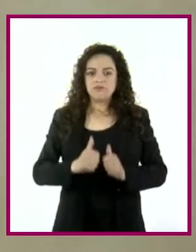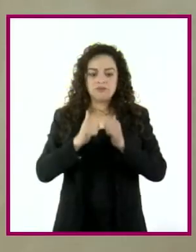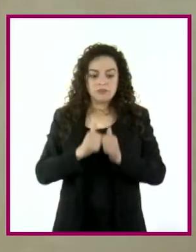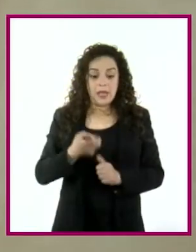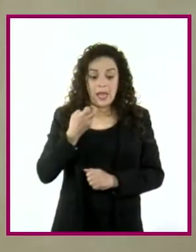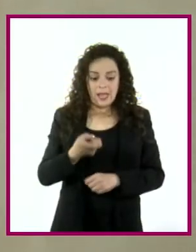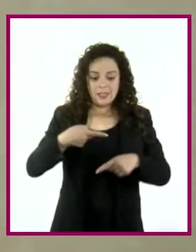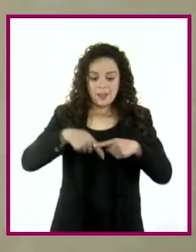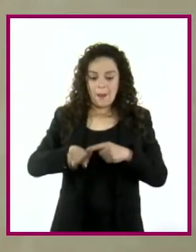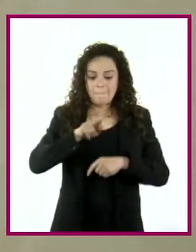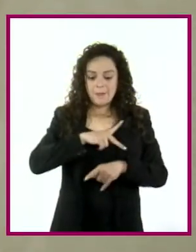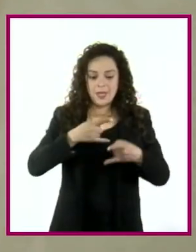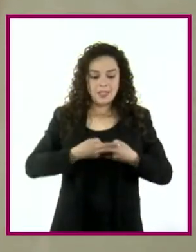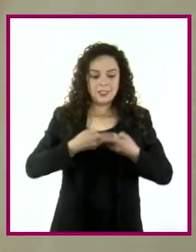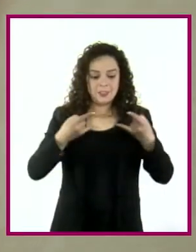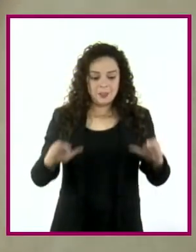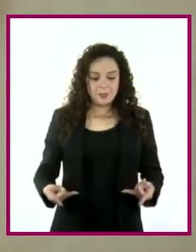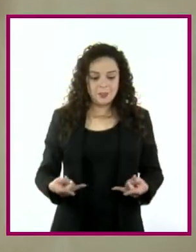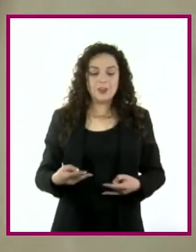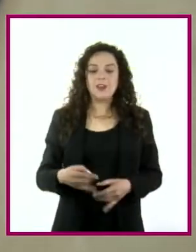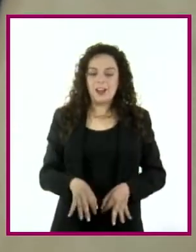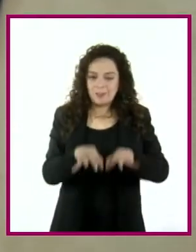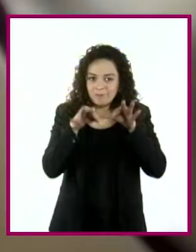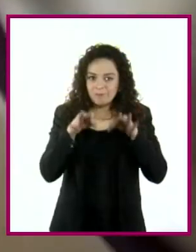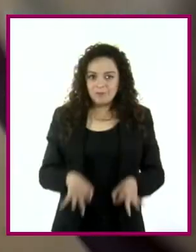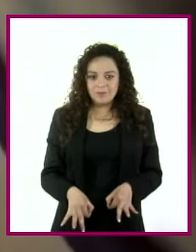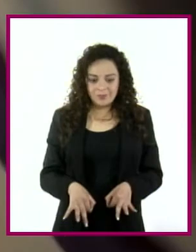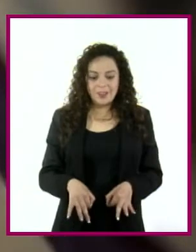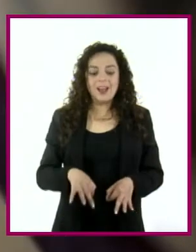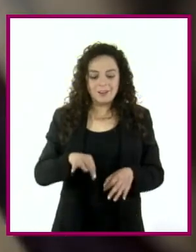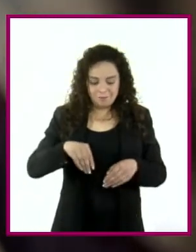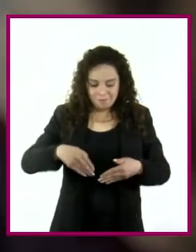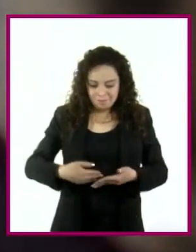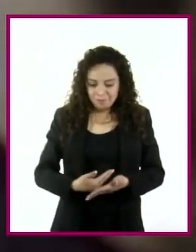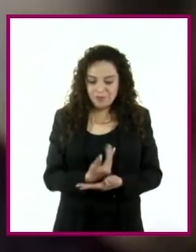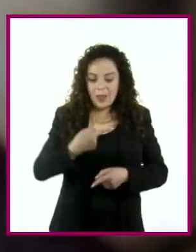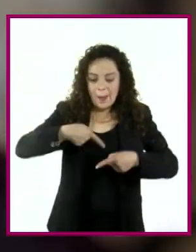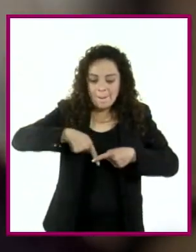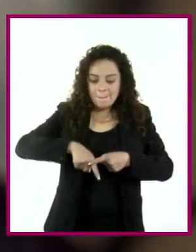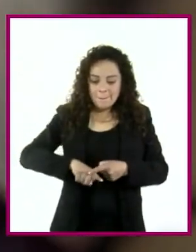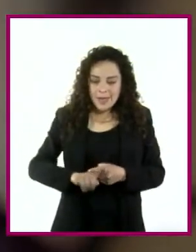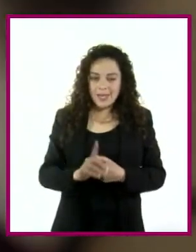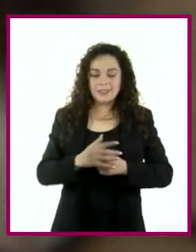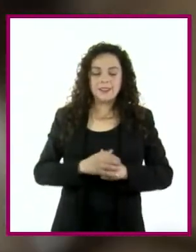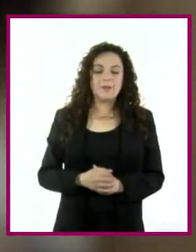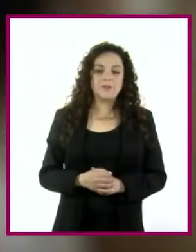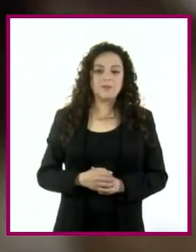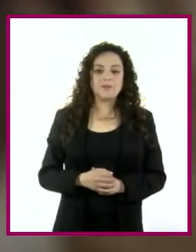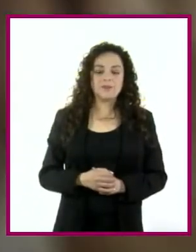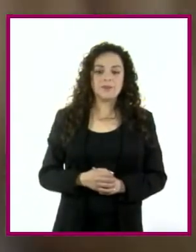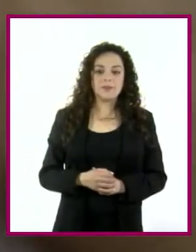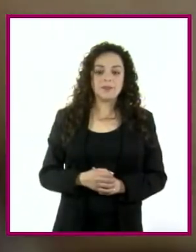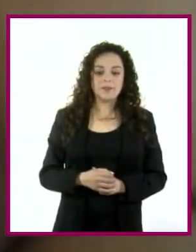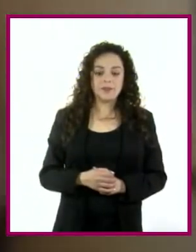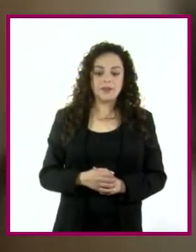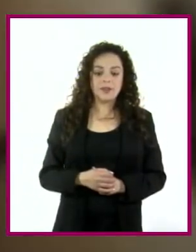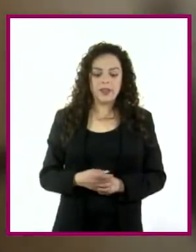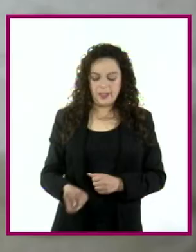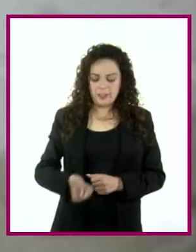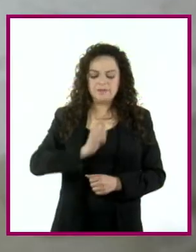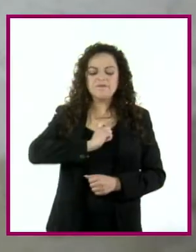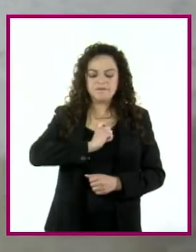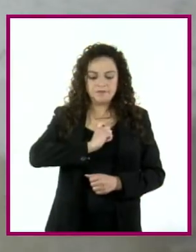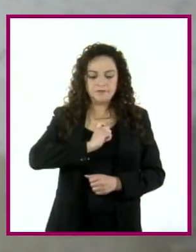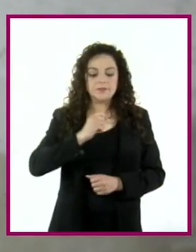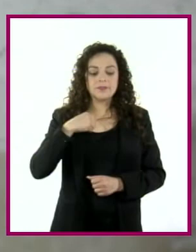inicia mi historia y sobre todo donde mi raíz está sembrada. Para definirme, me interesa fragmentarme porque creo